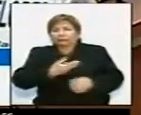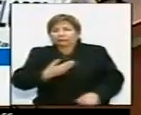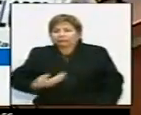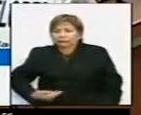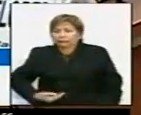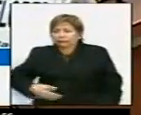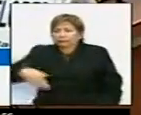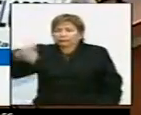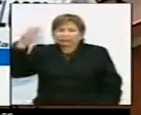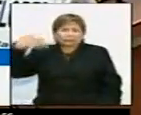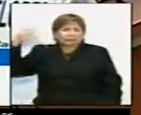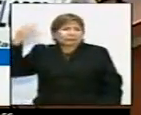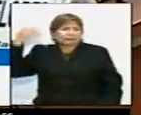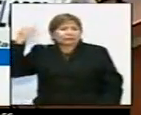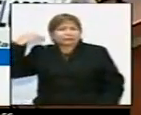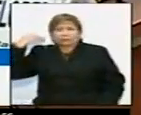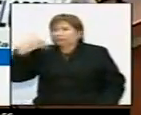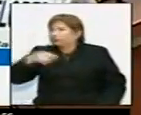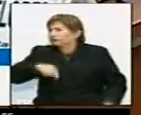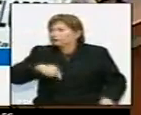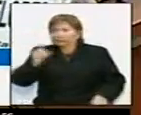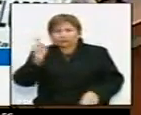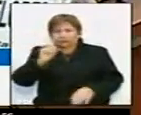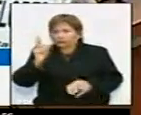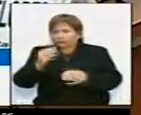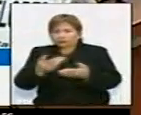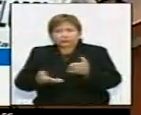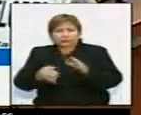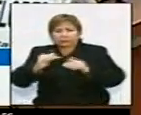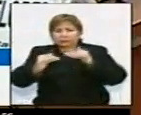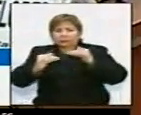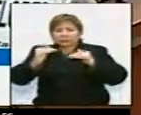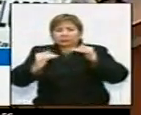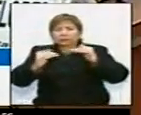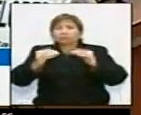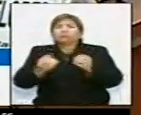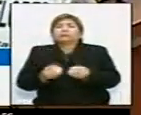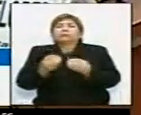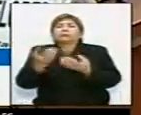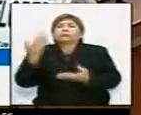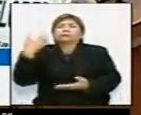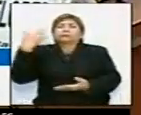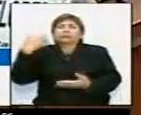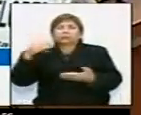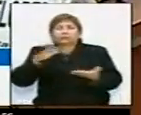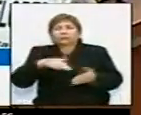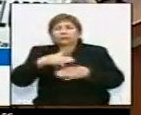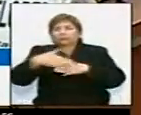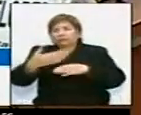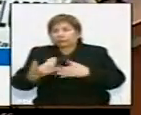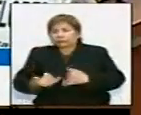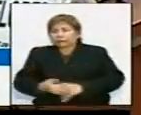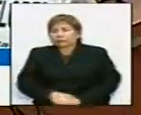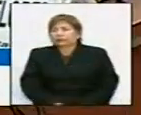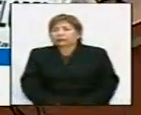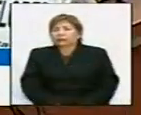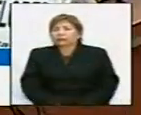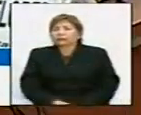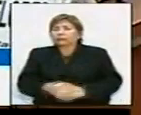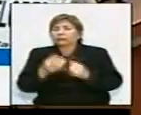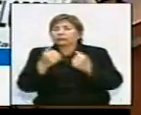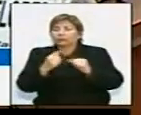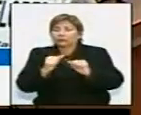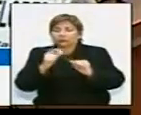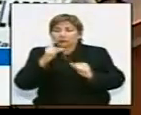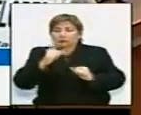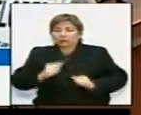gobierno. Viene de años. Acá no se trata de medir, presidenta, cuántos han muerto antes, cuántos han muerto ahora. Se trata de